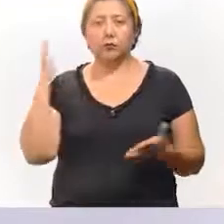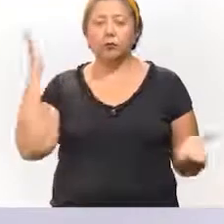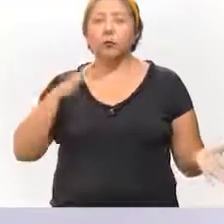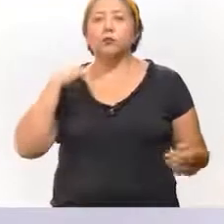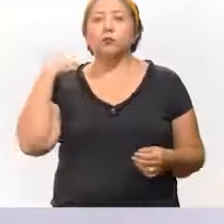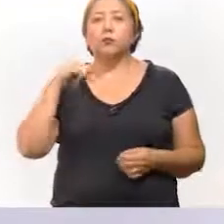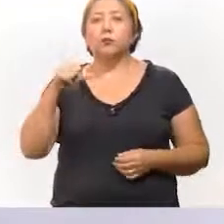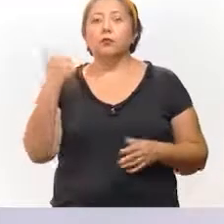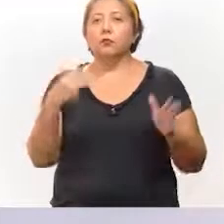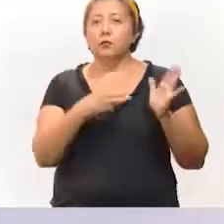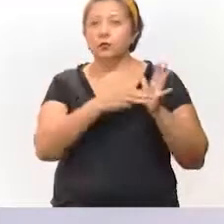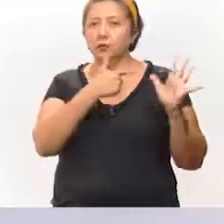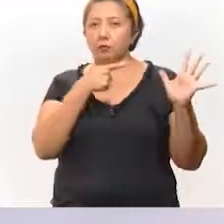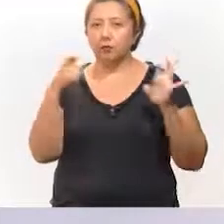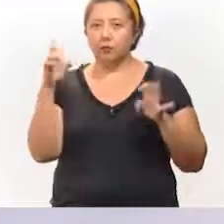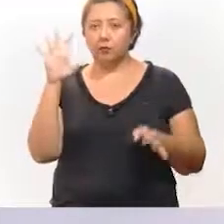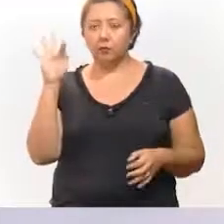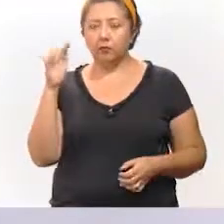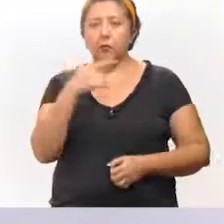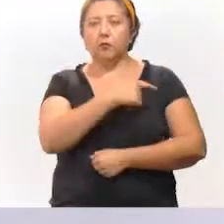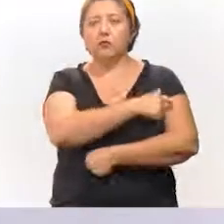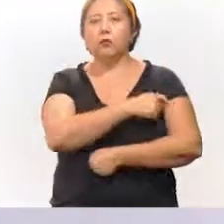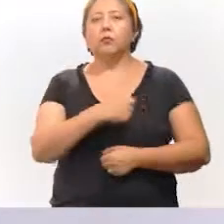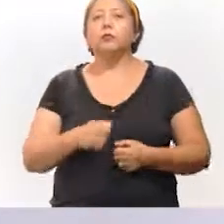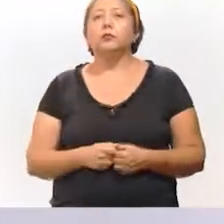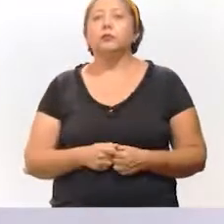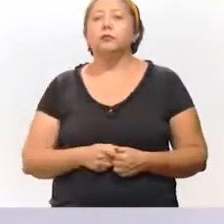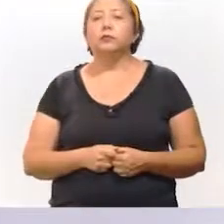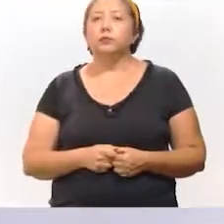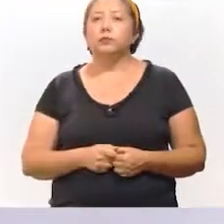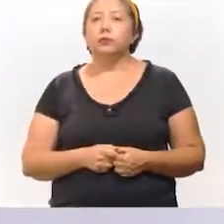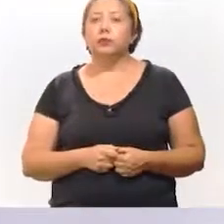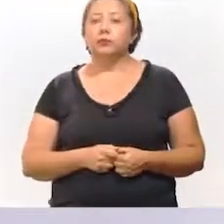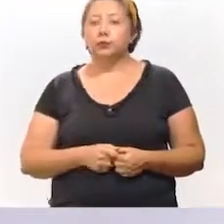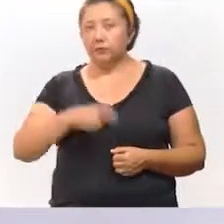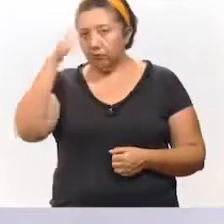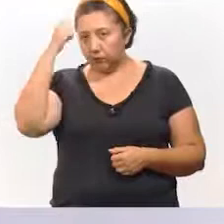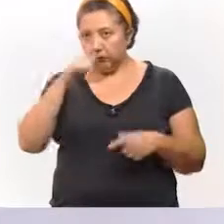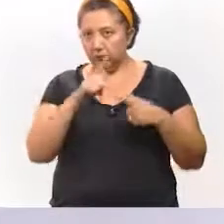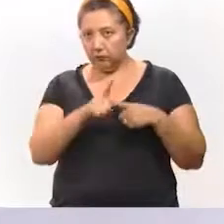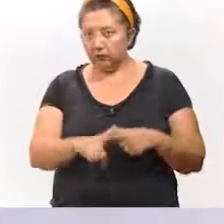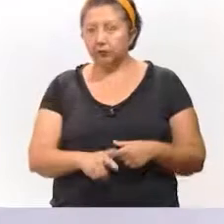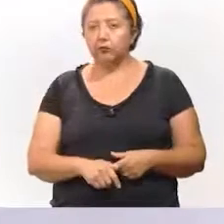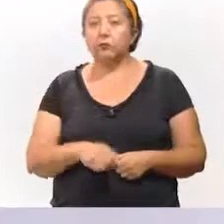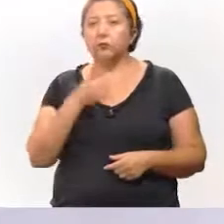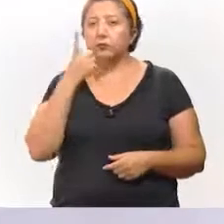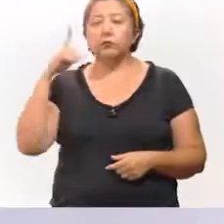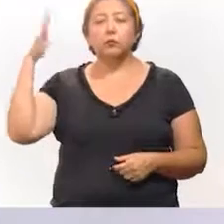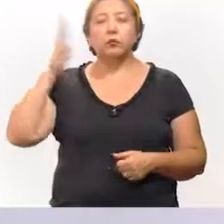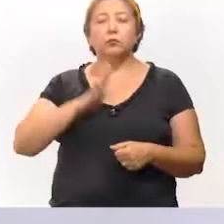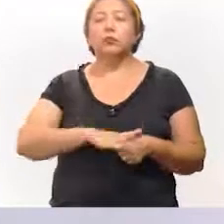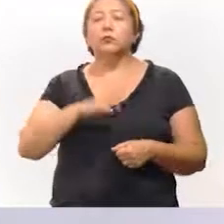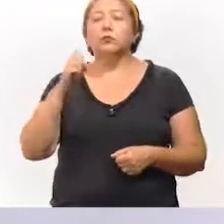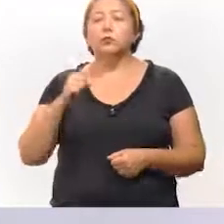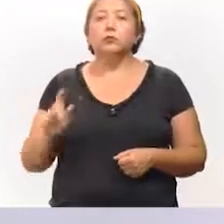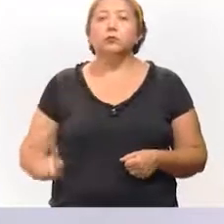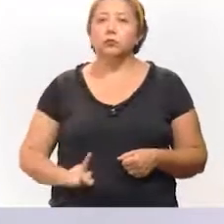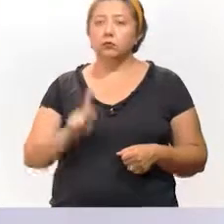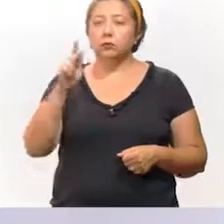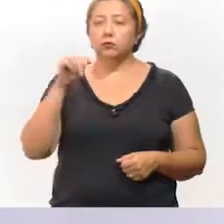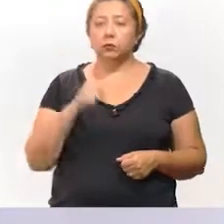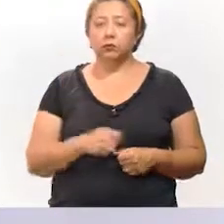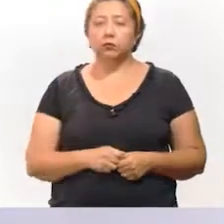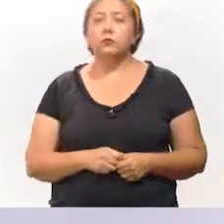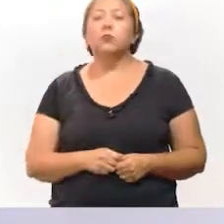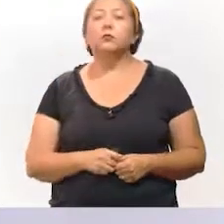a Yucatán 11.740 vacunas contra el coronavirus. Para continuar con la aplicación a adultos mayores en los municipios del